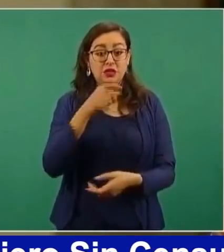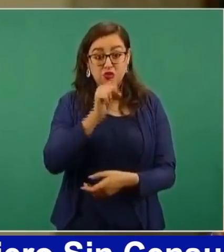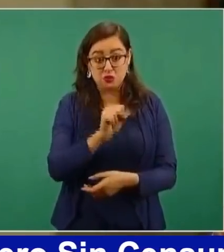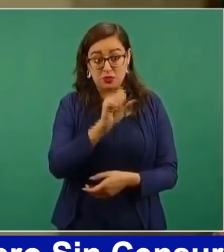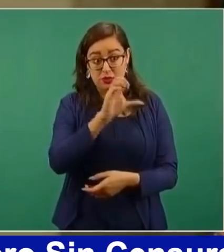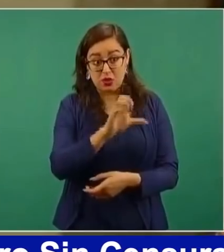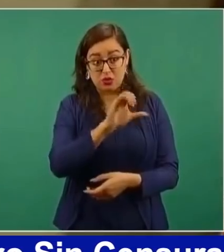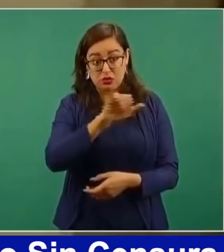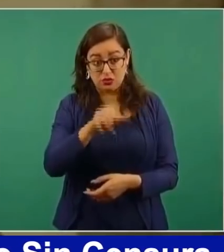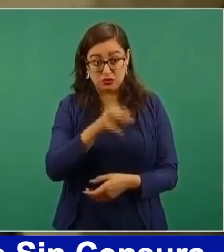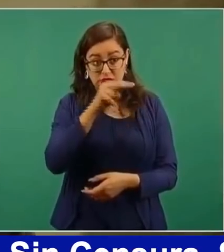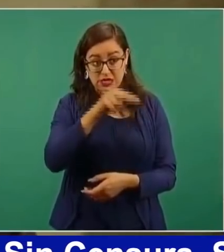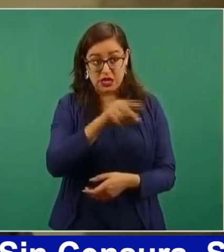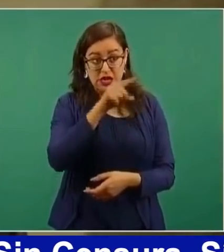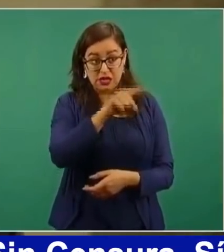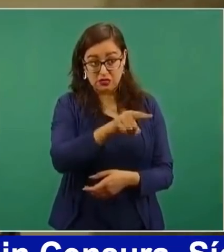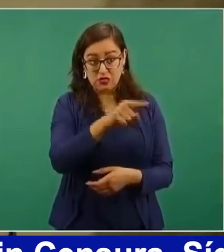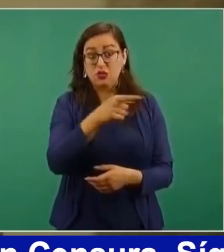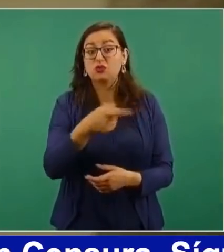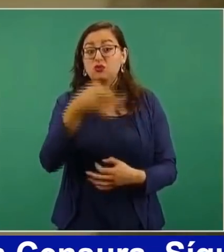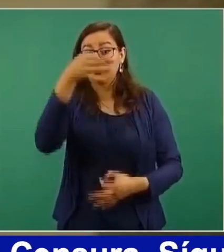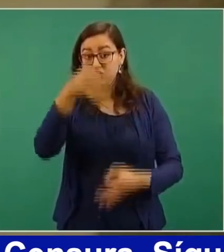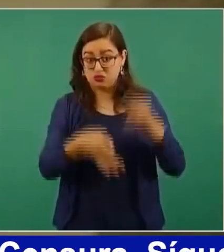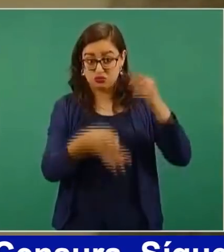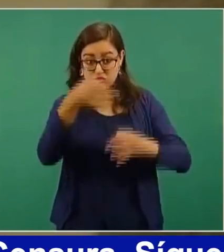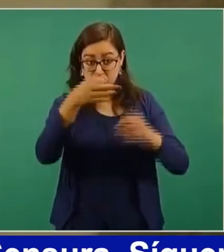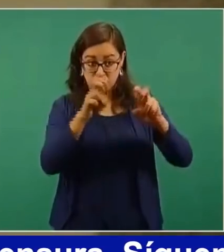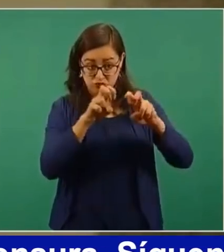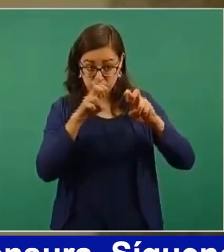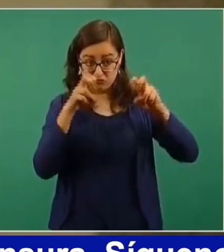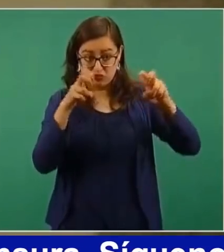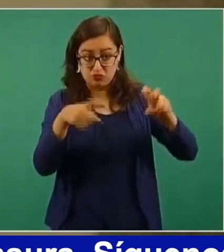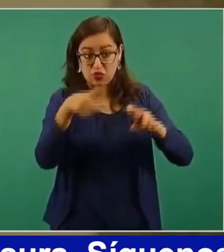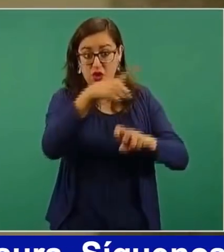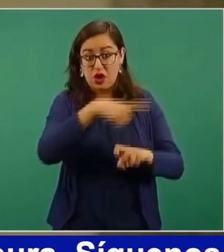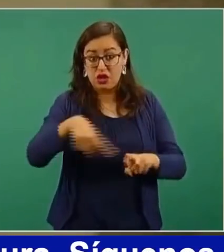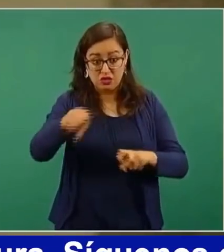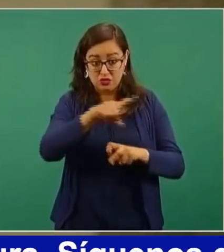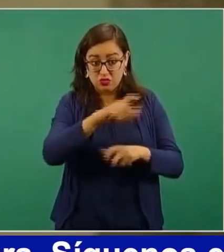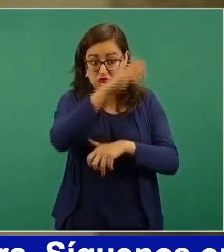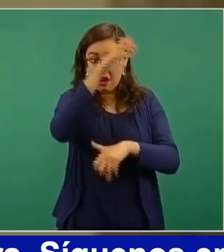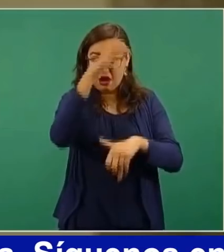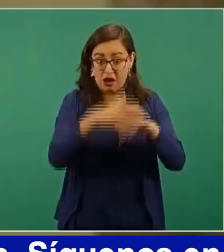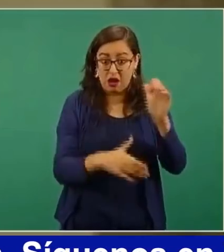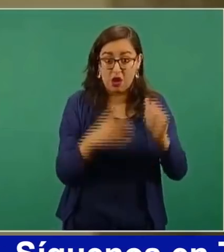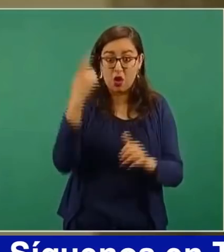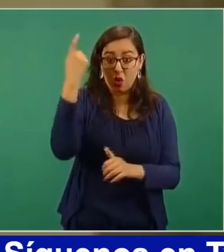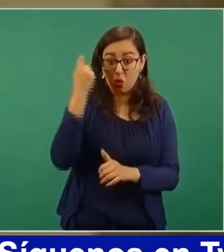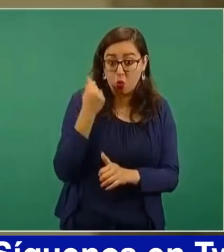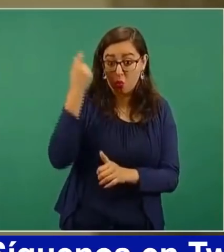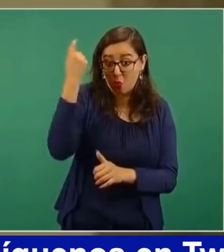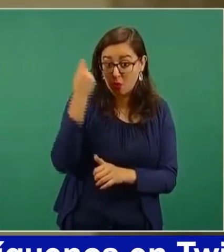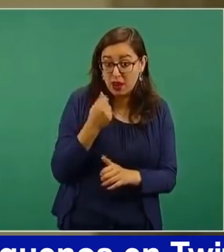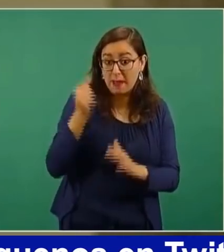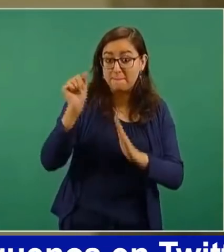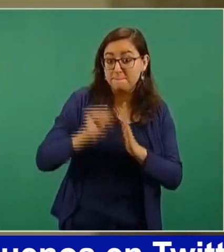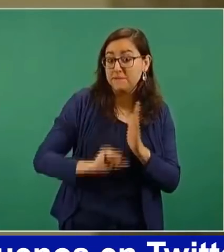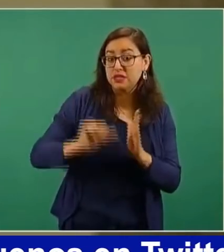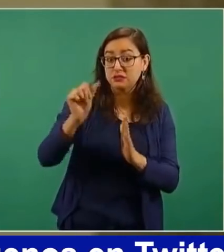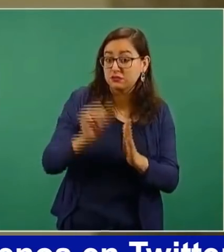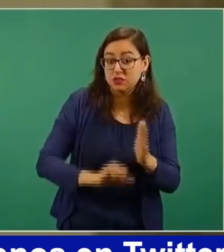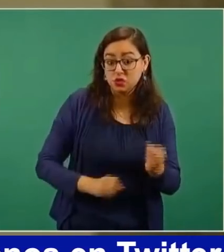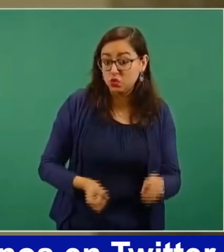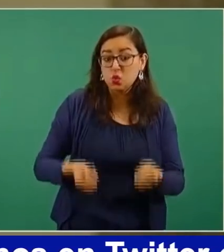del 2016, que al parecer no han cambiado, las pensiones mensuales de un ministro son más